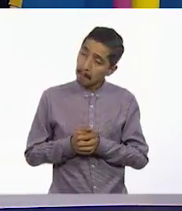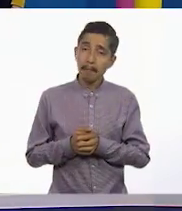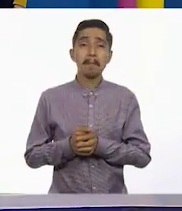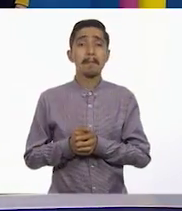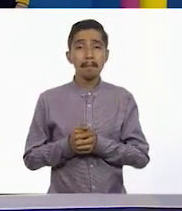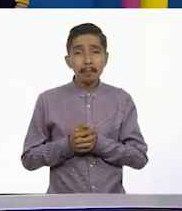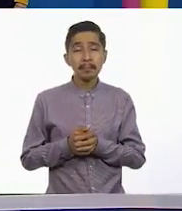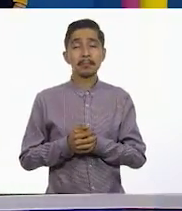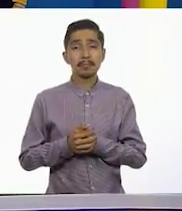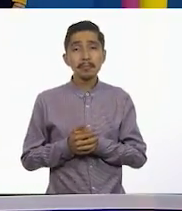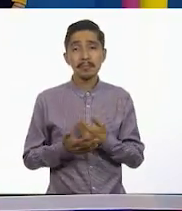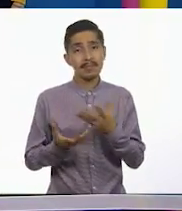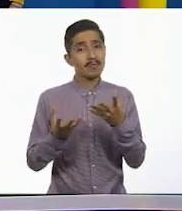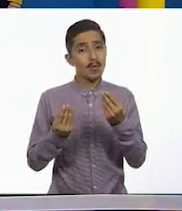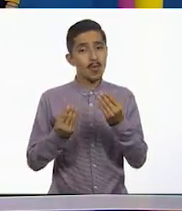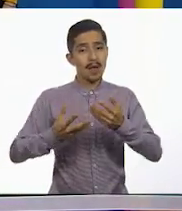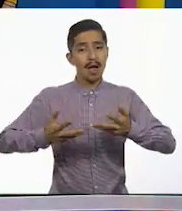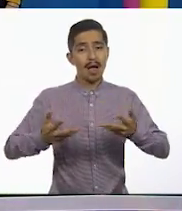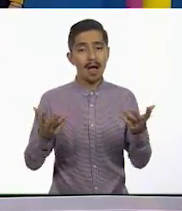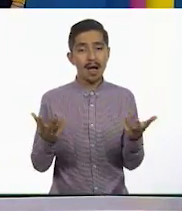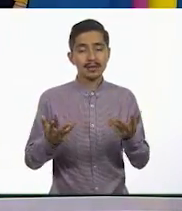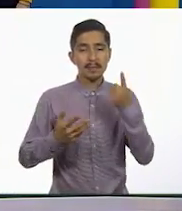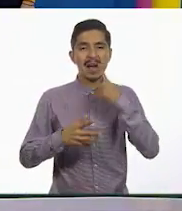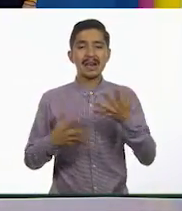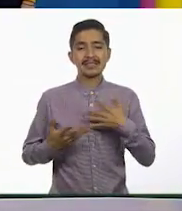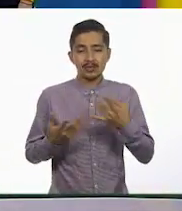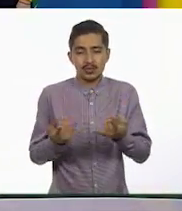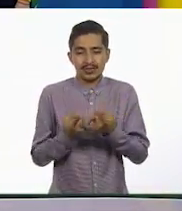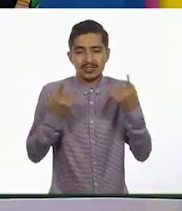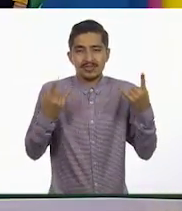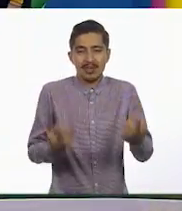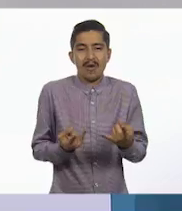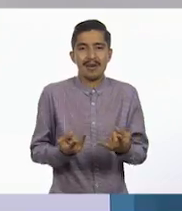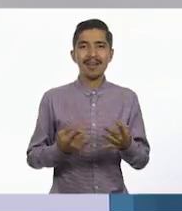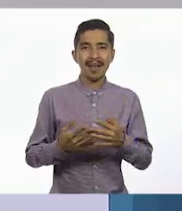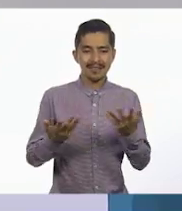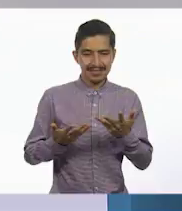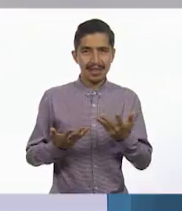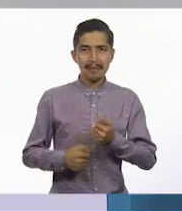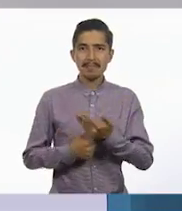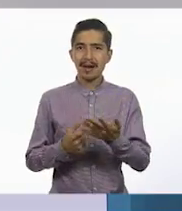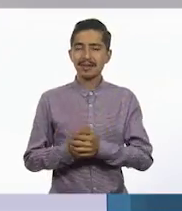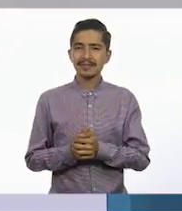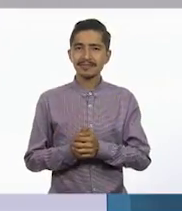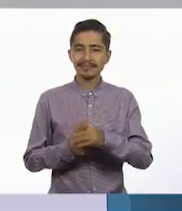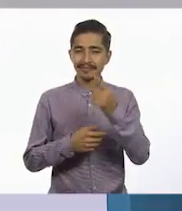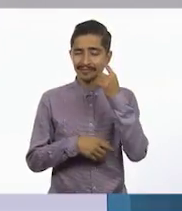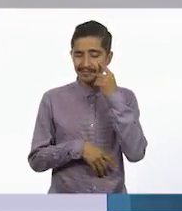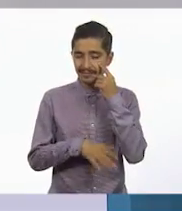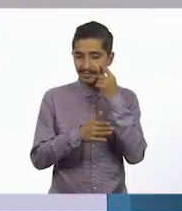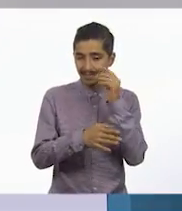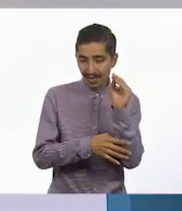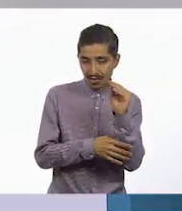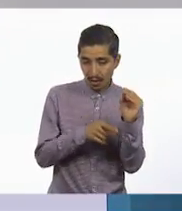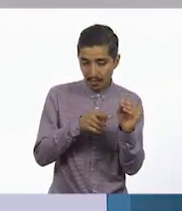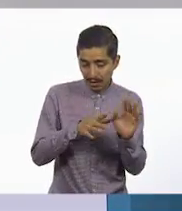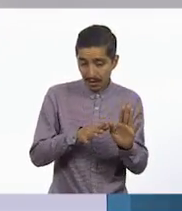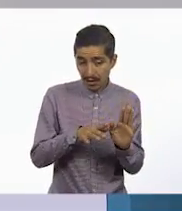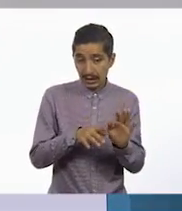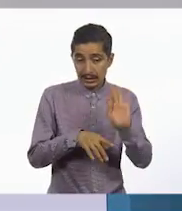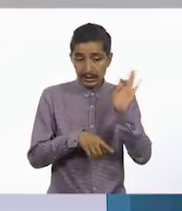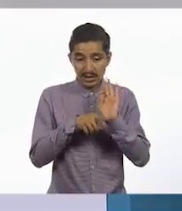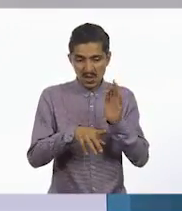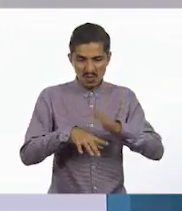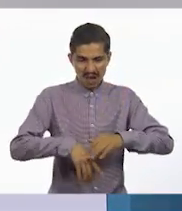tengo mucho por hacer para hacerme leyenda. Y como puedes darte cuenta, Tom, aunque tuvieras en verdad